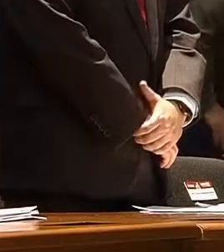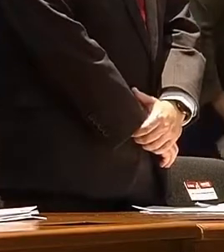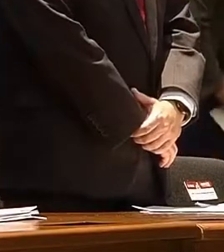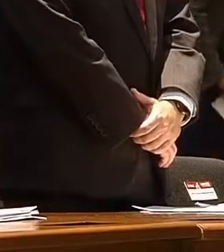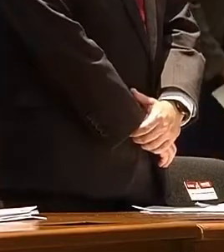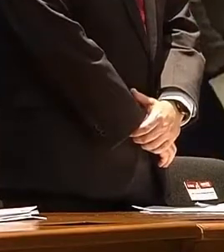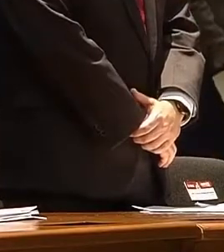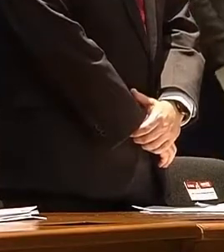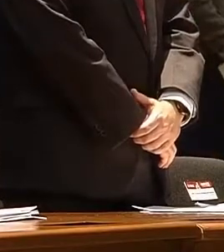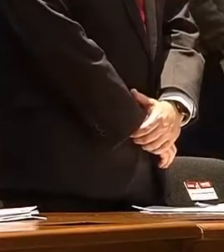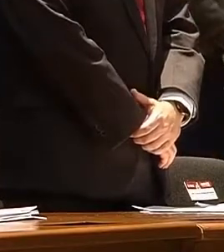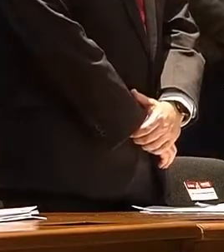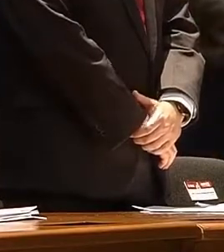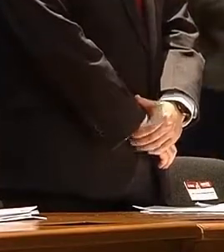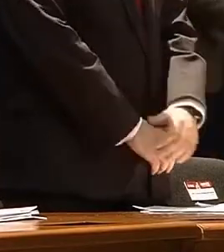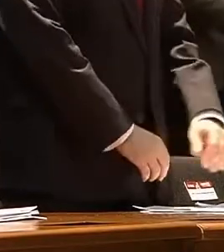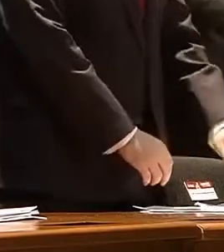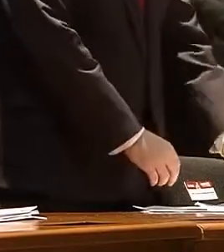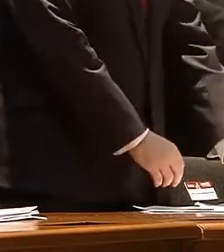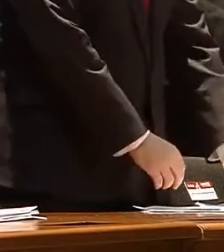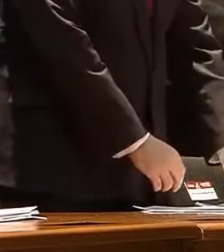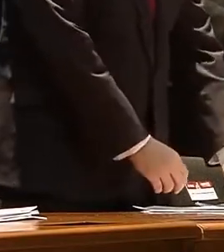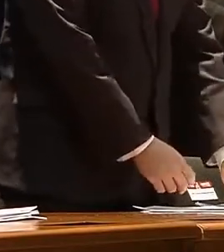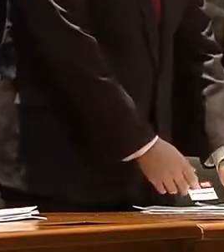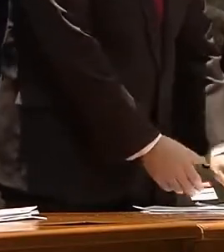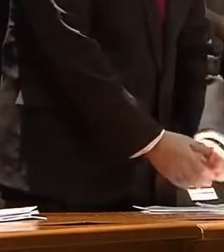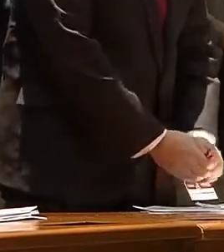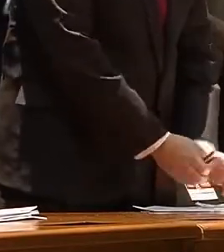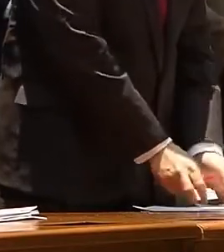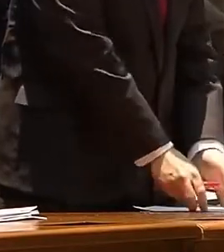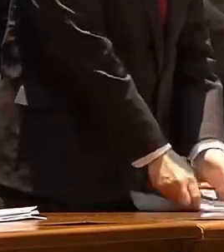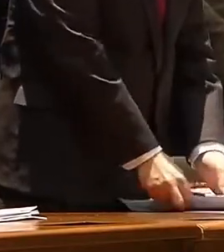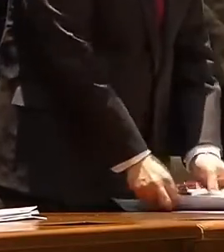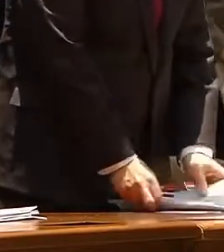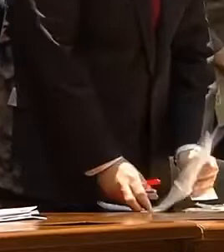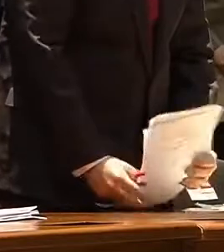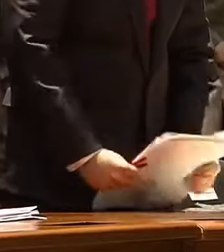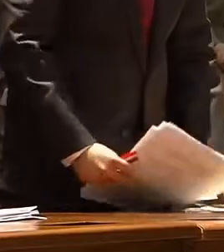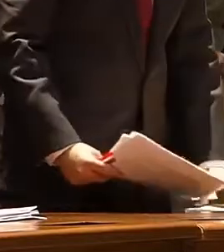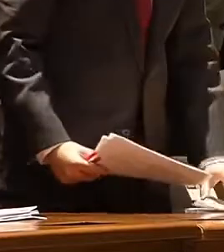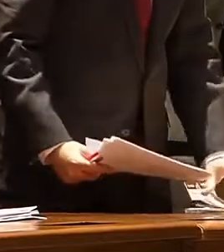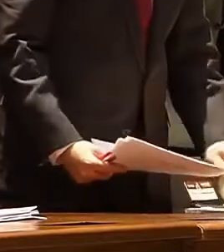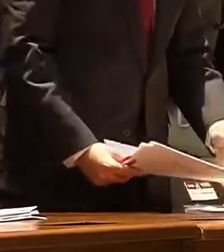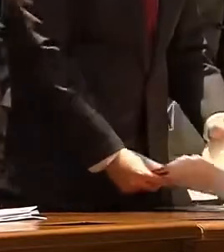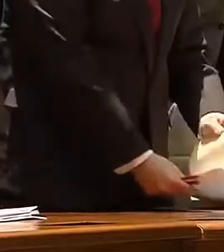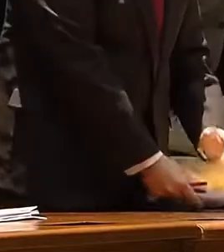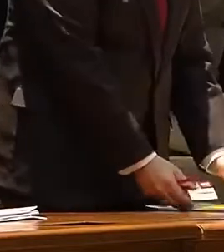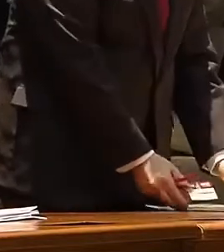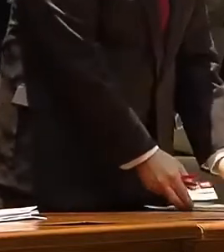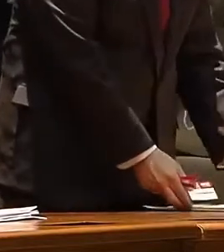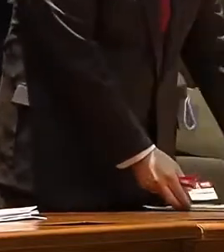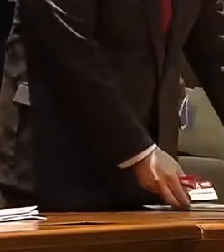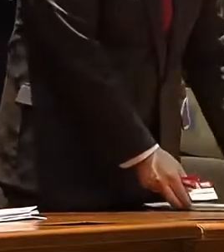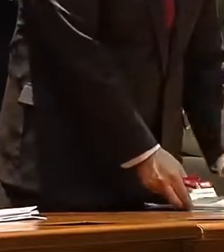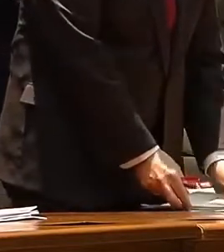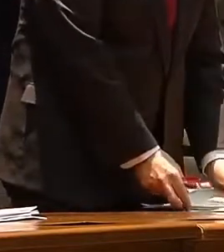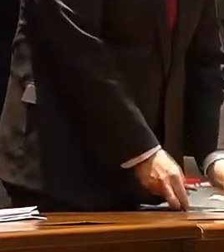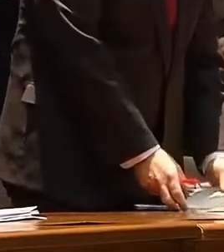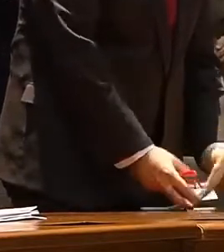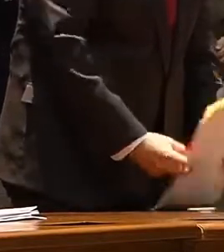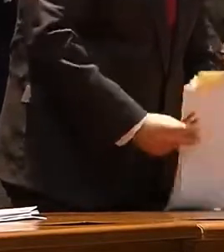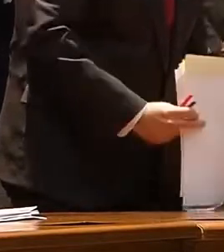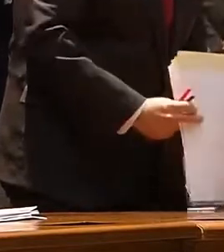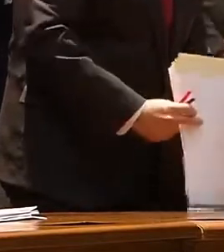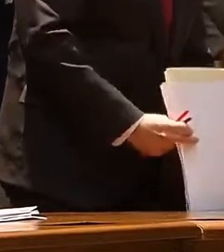ordinaria número 125 de la Asamblea General del Infonavit. Muchas gracias, presidente constitucional de los Estados